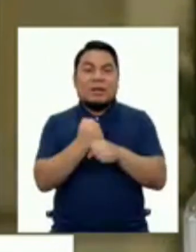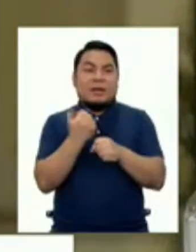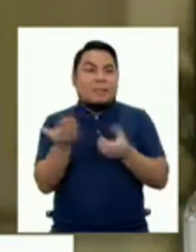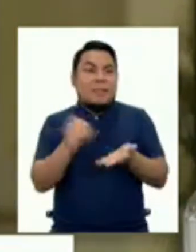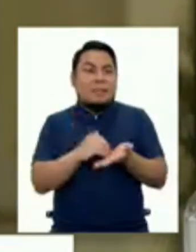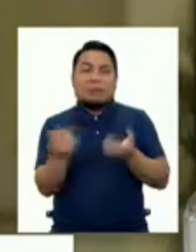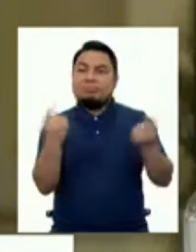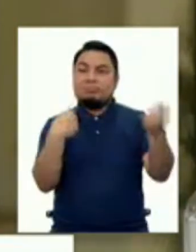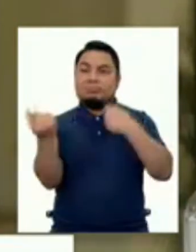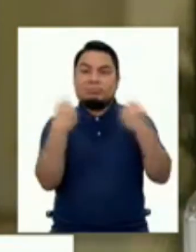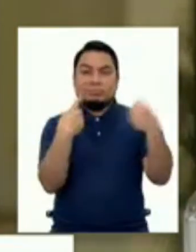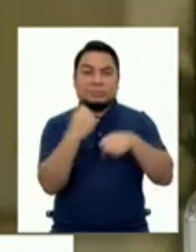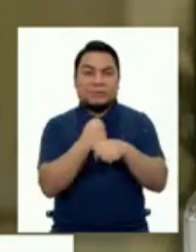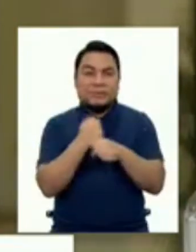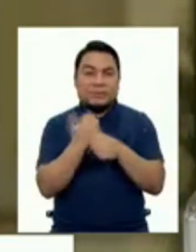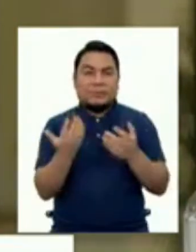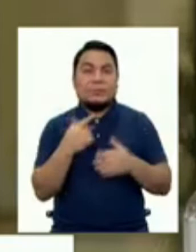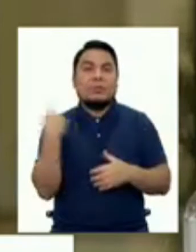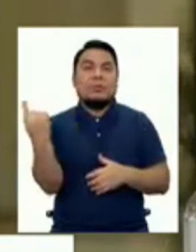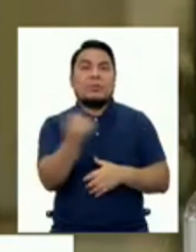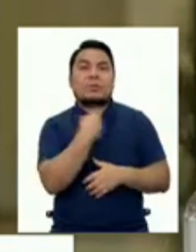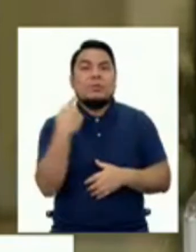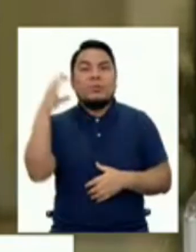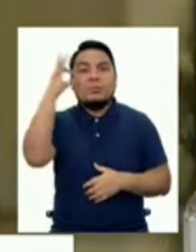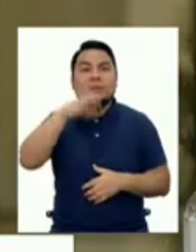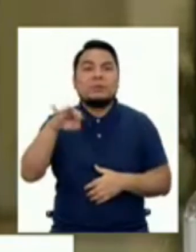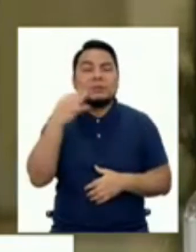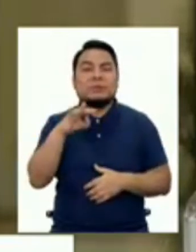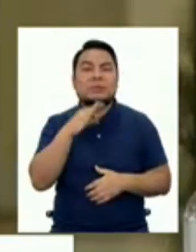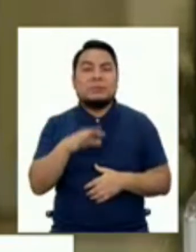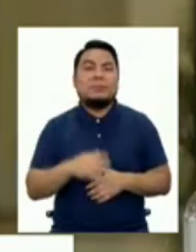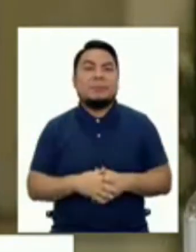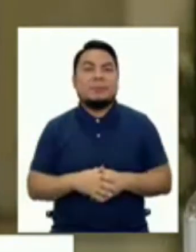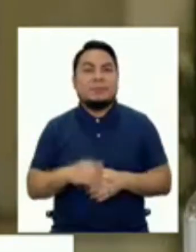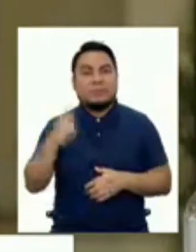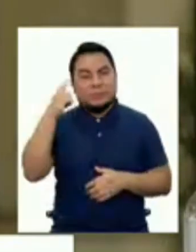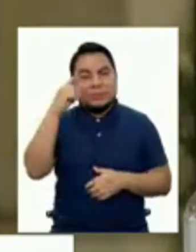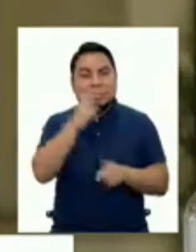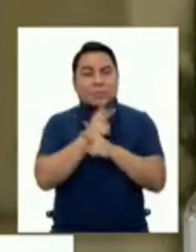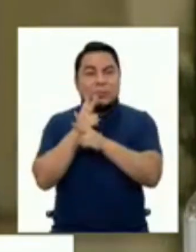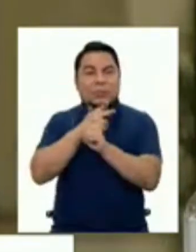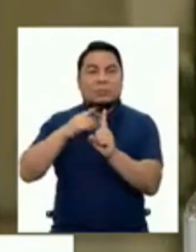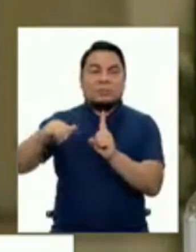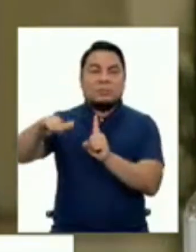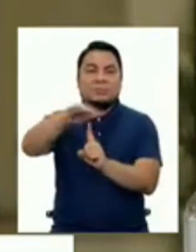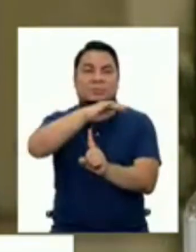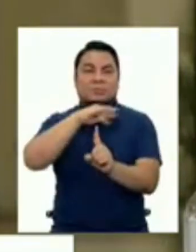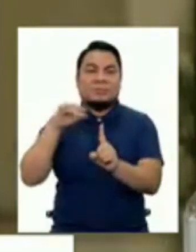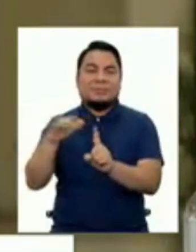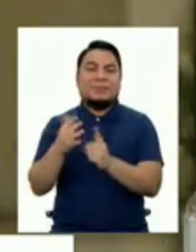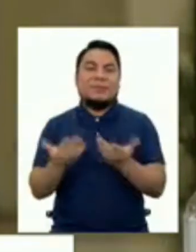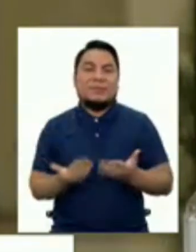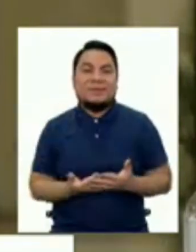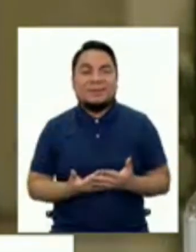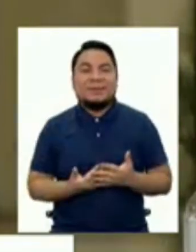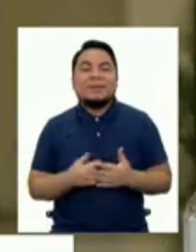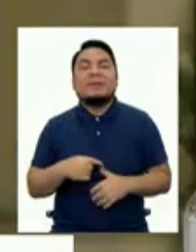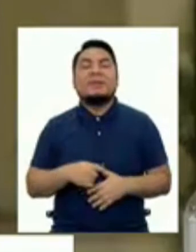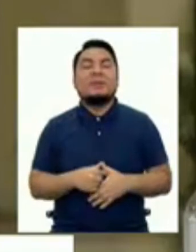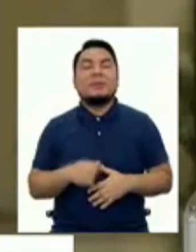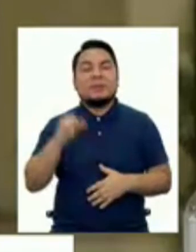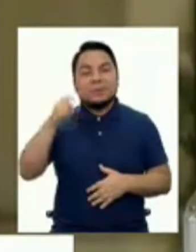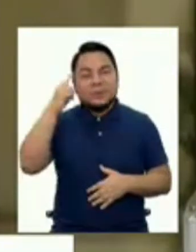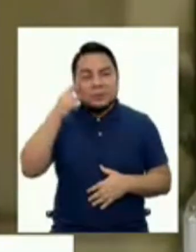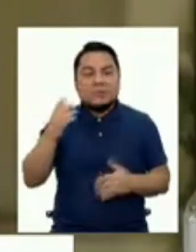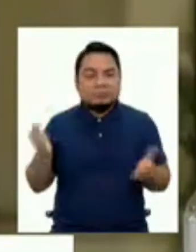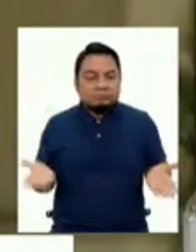trabajo, pero todo buscando siempre el equilibrio de cuidar el medio ambiente, atender a las poblaciones del